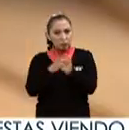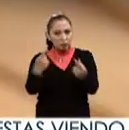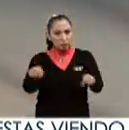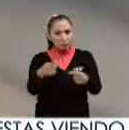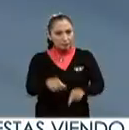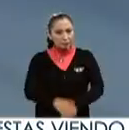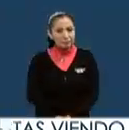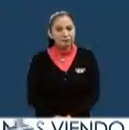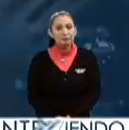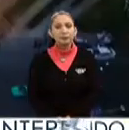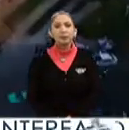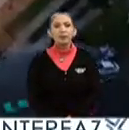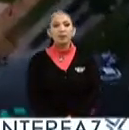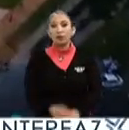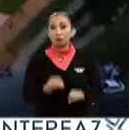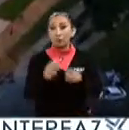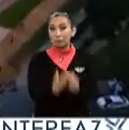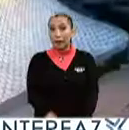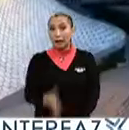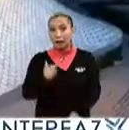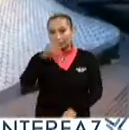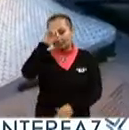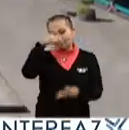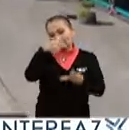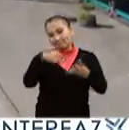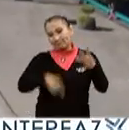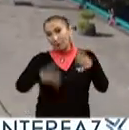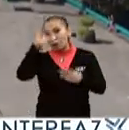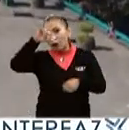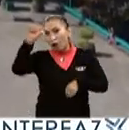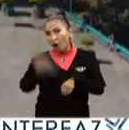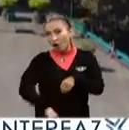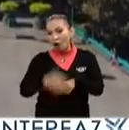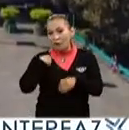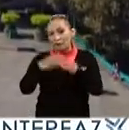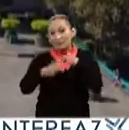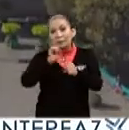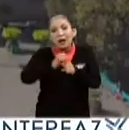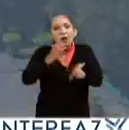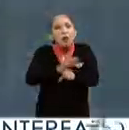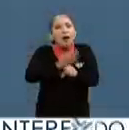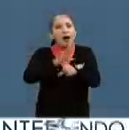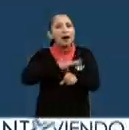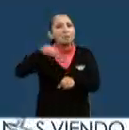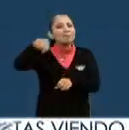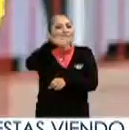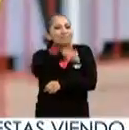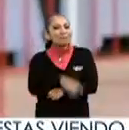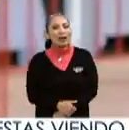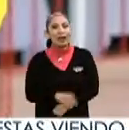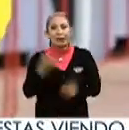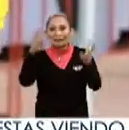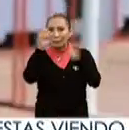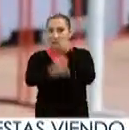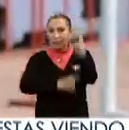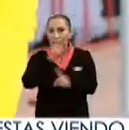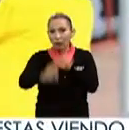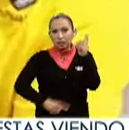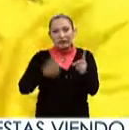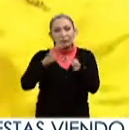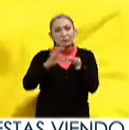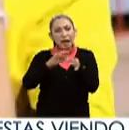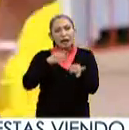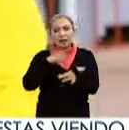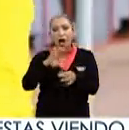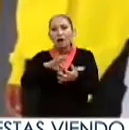orquesta. No te pierdas las recomendaciones culturales para este fin de semana. Y en los deportes, todos los